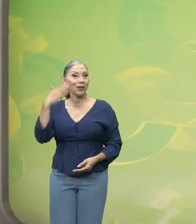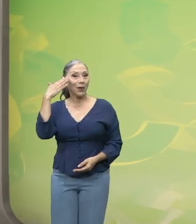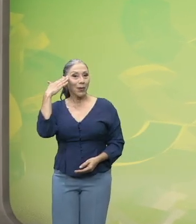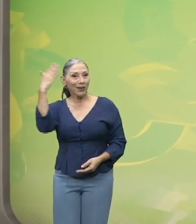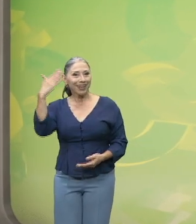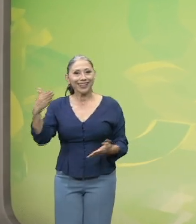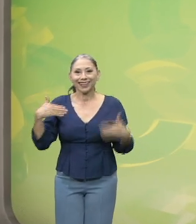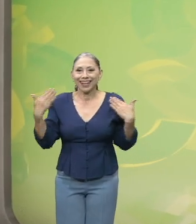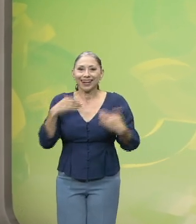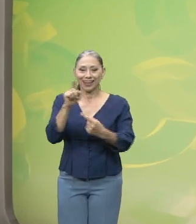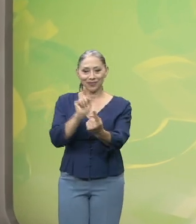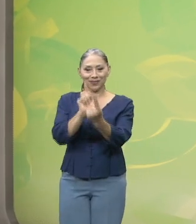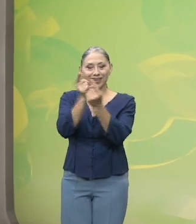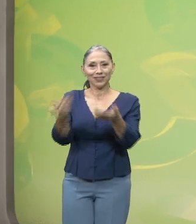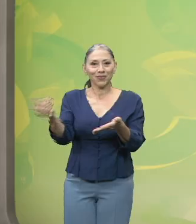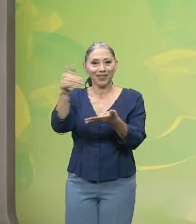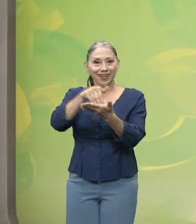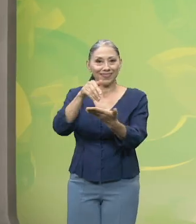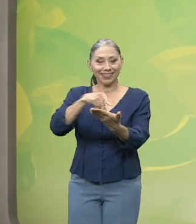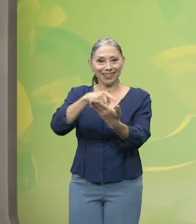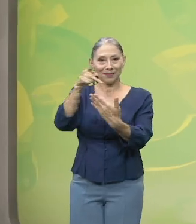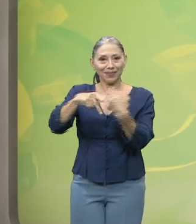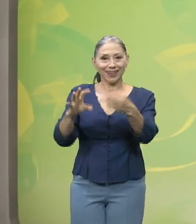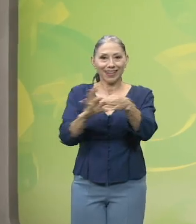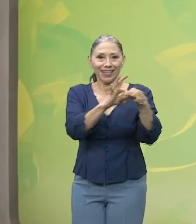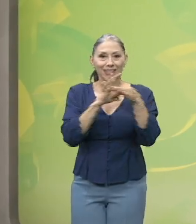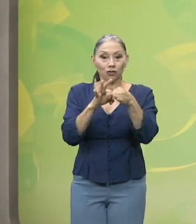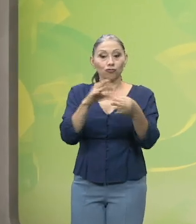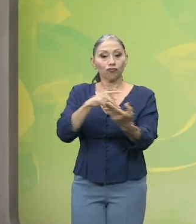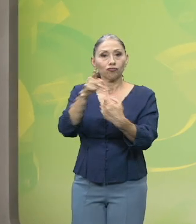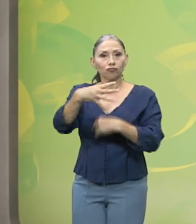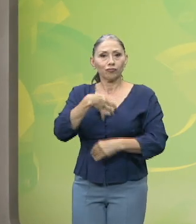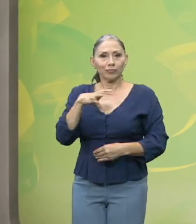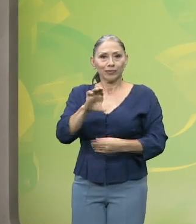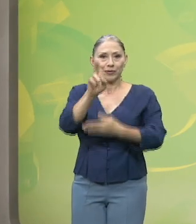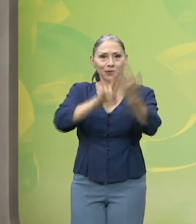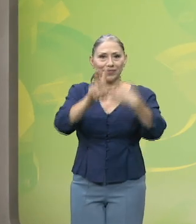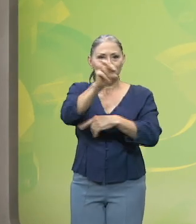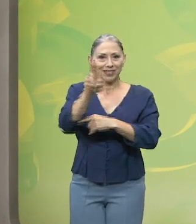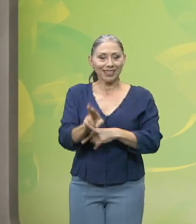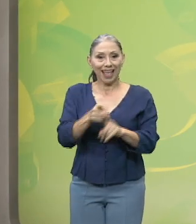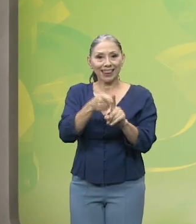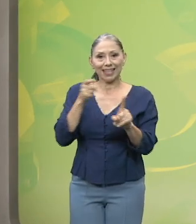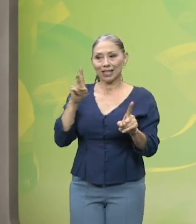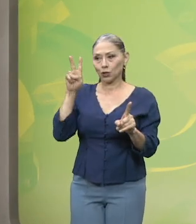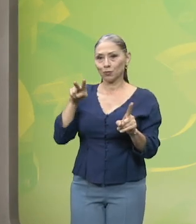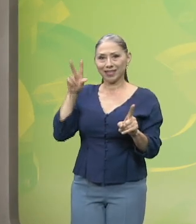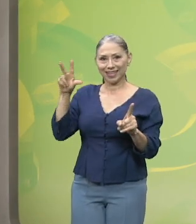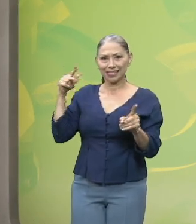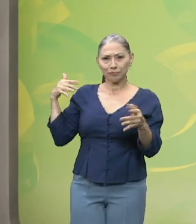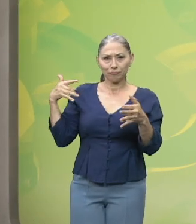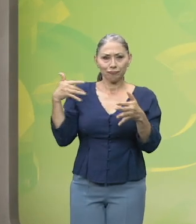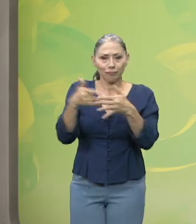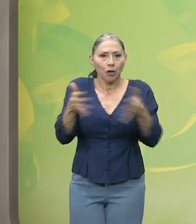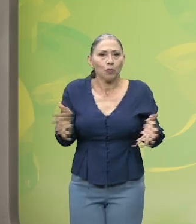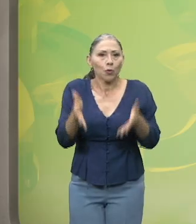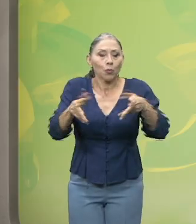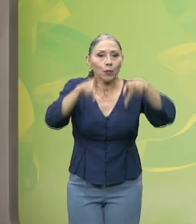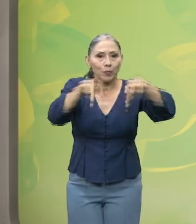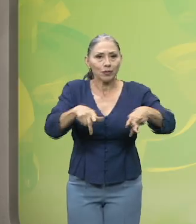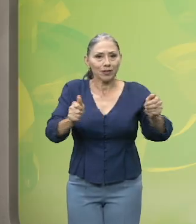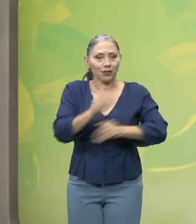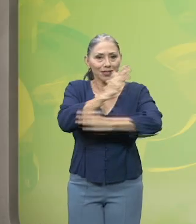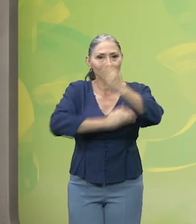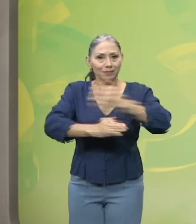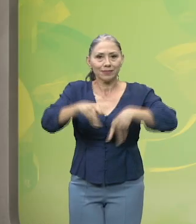Hola, qué alegría encontrarnos de nuevo en Nexos, producción de la Universidad de Costa Rica, que desde el año 2003 promueve la inclusión de